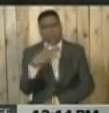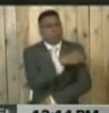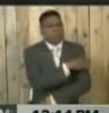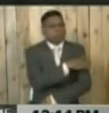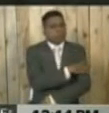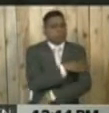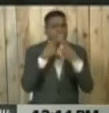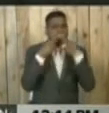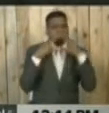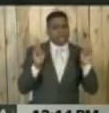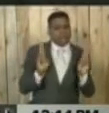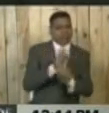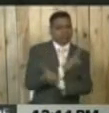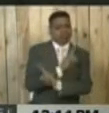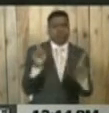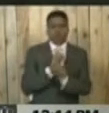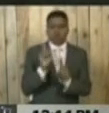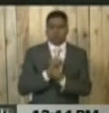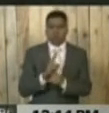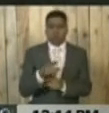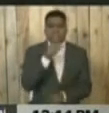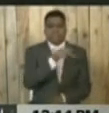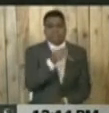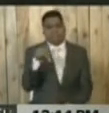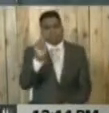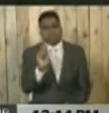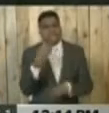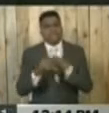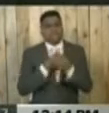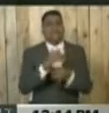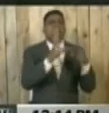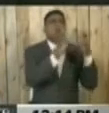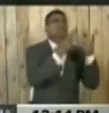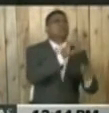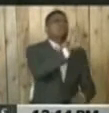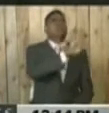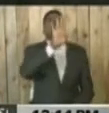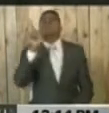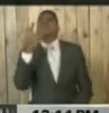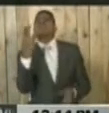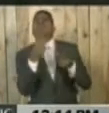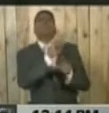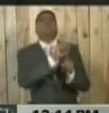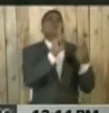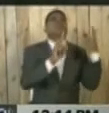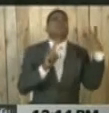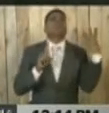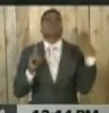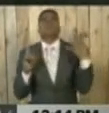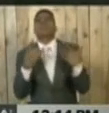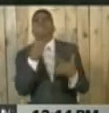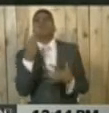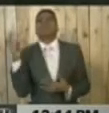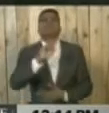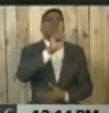negaron la posibilidad al Bloque de la Patria de hacer el conteo reglamentario del quórum para ver si estaba ajustada a